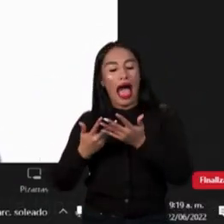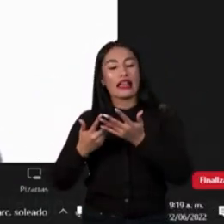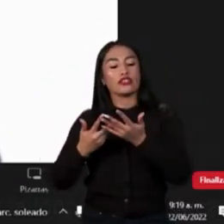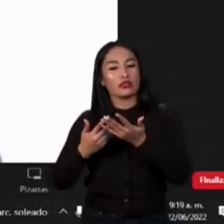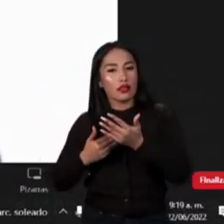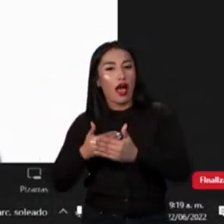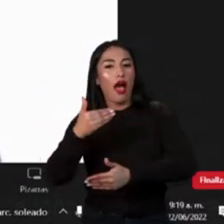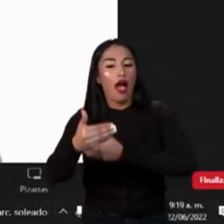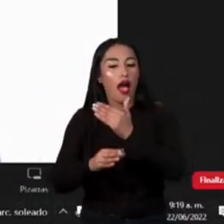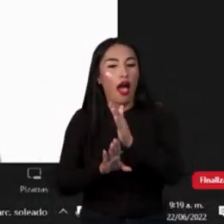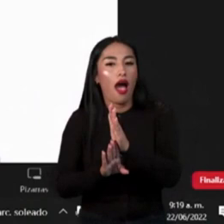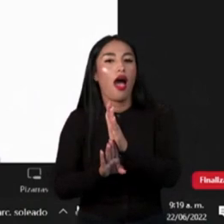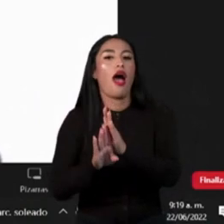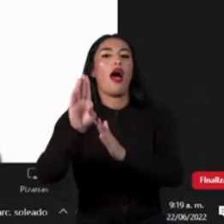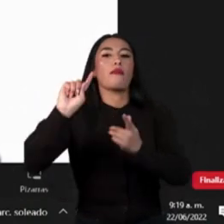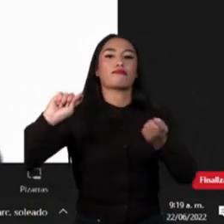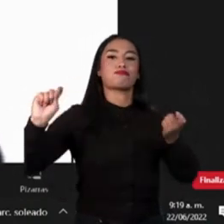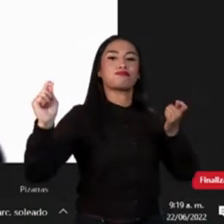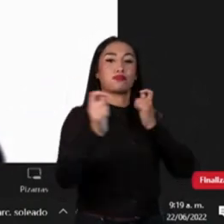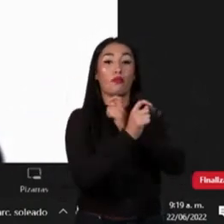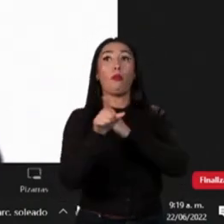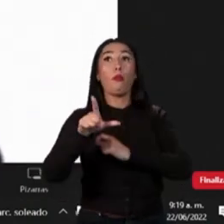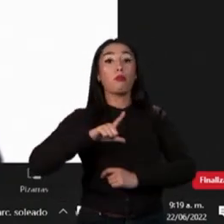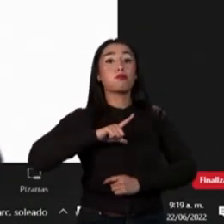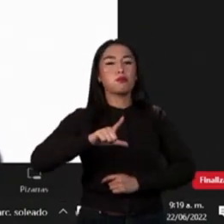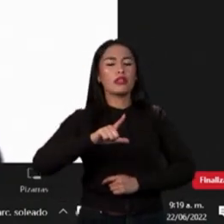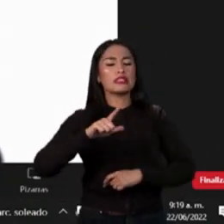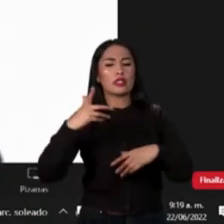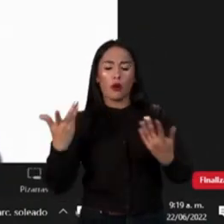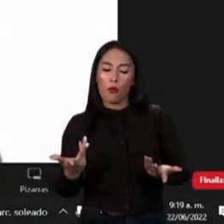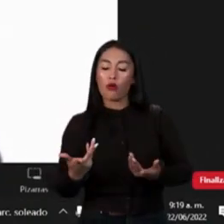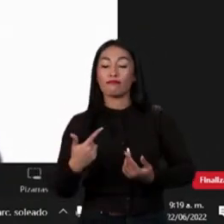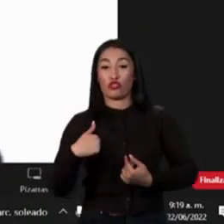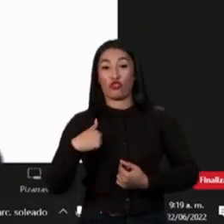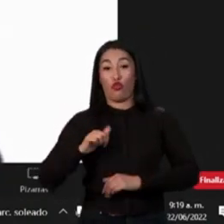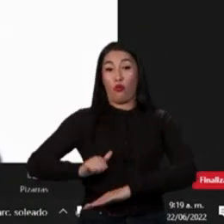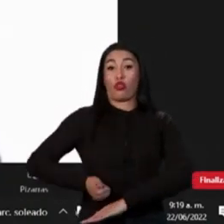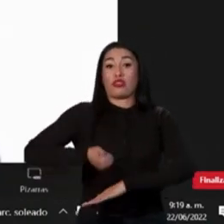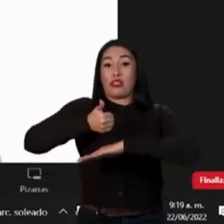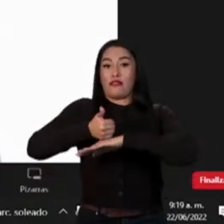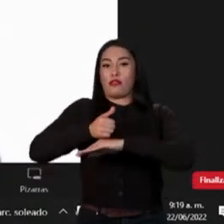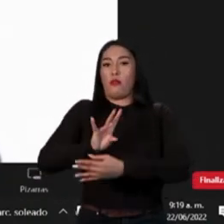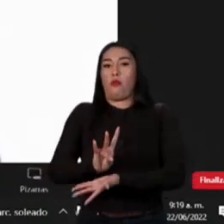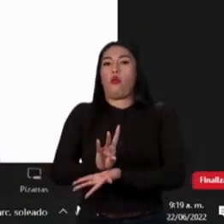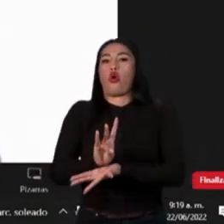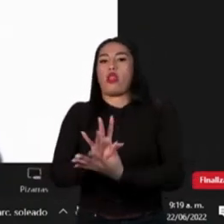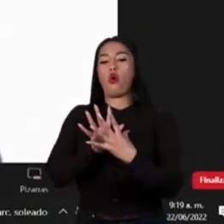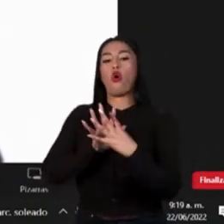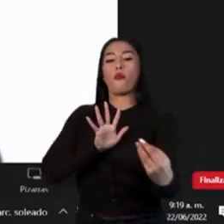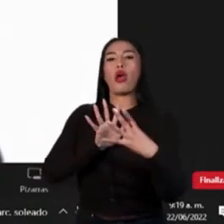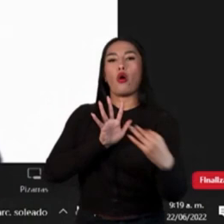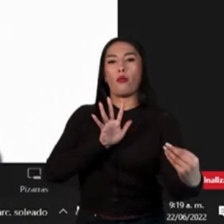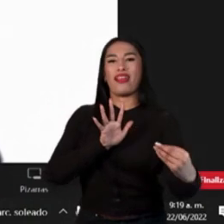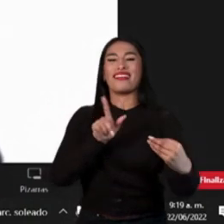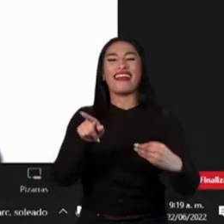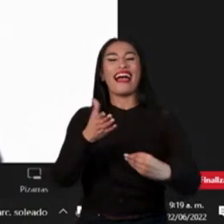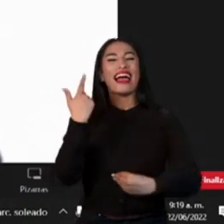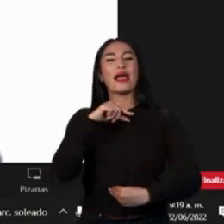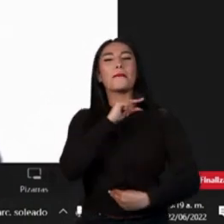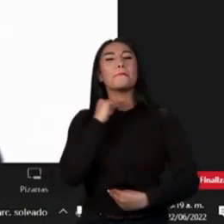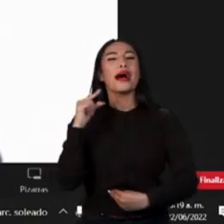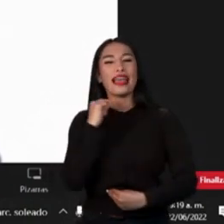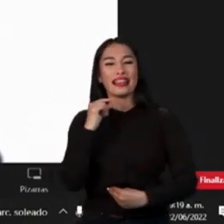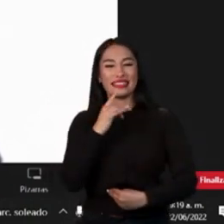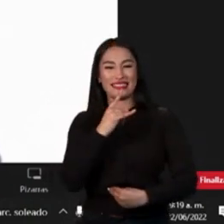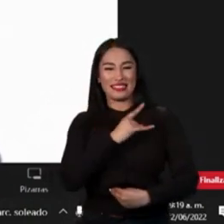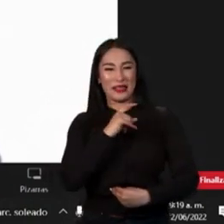Los líderes de la organización deben de inspirar. Creo que el ejemplo del discurso que dio el padre Peláez